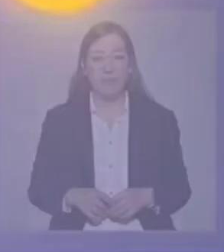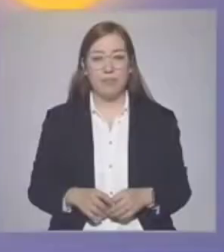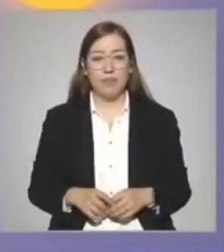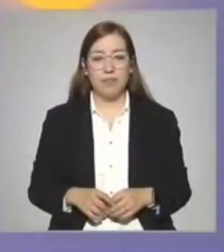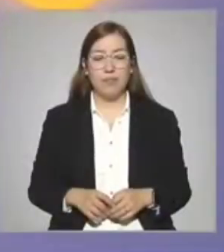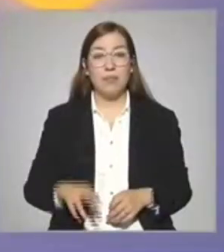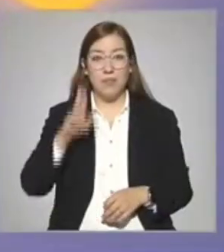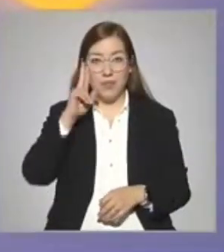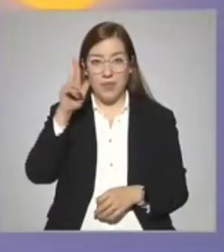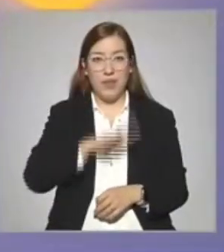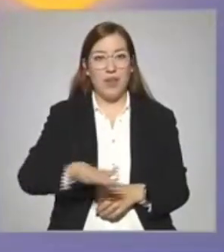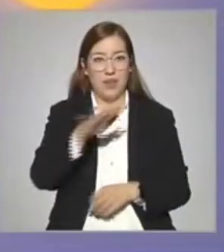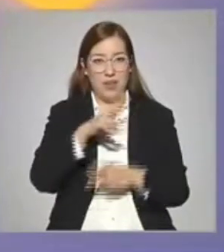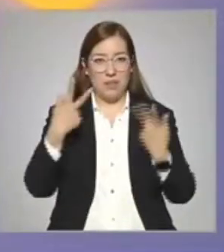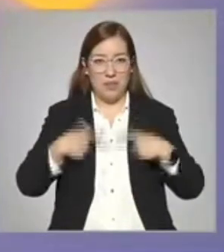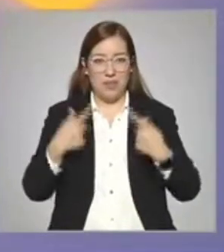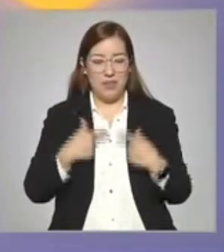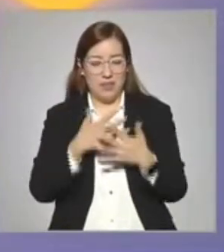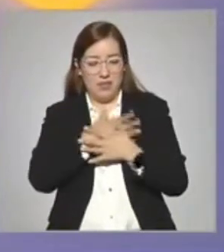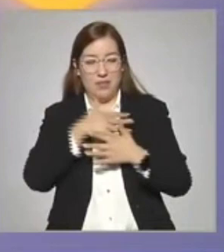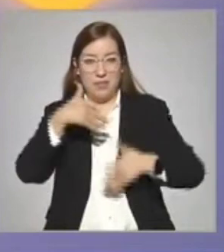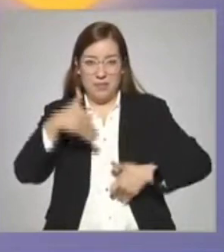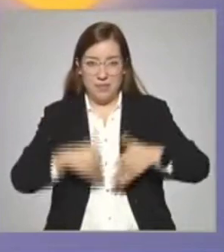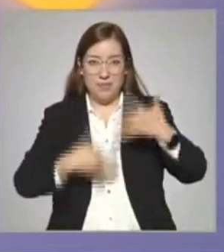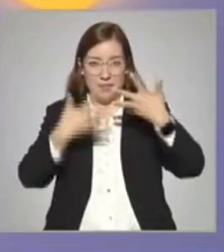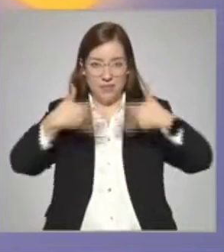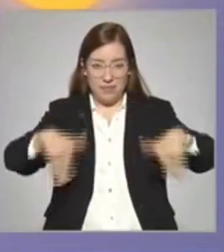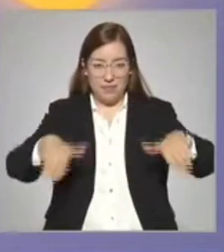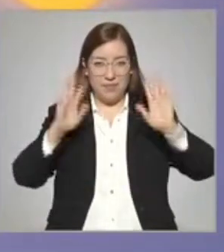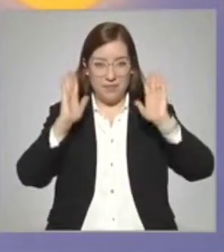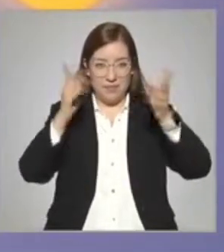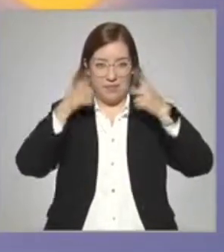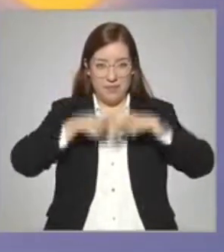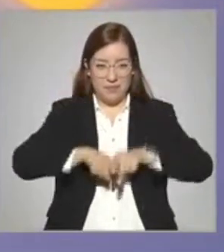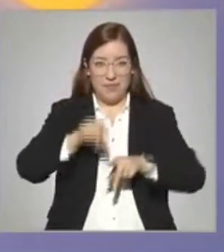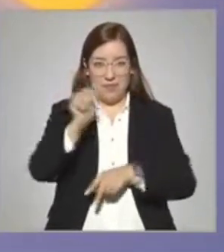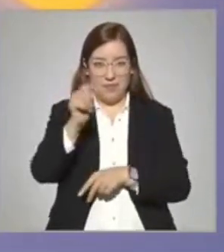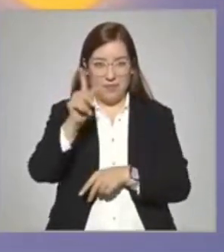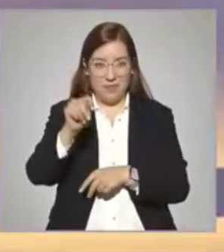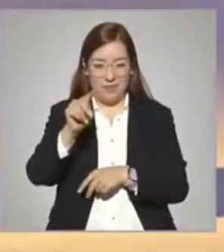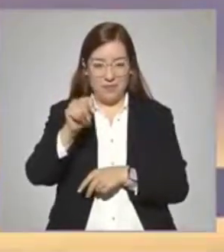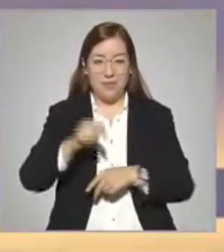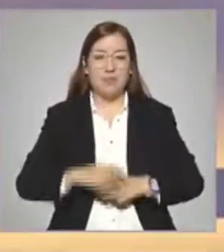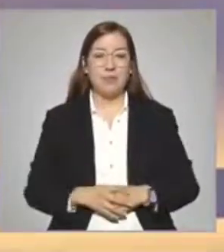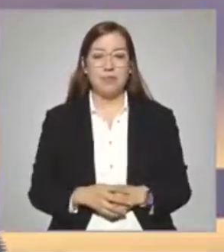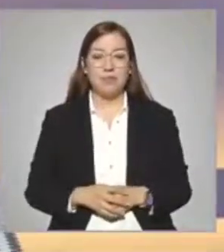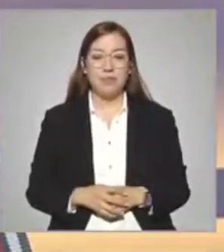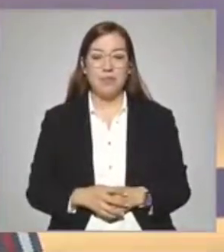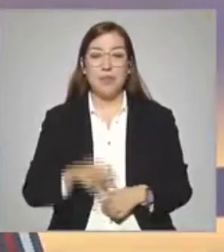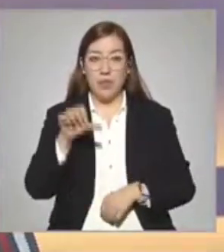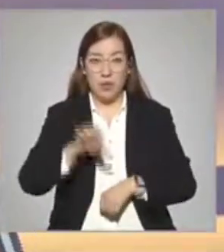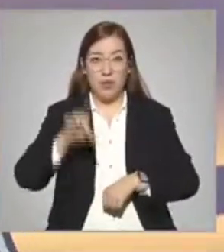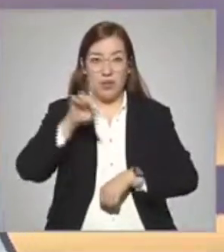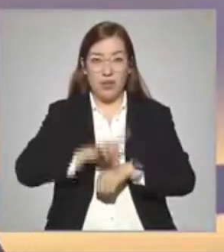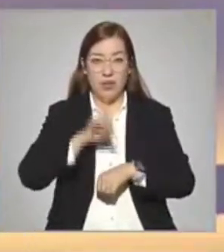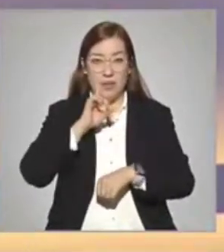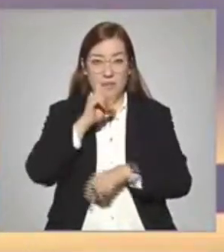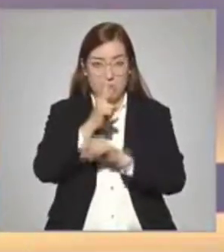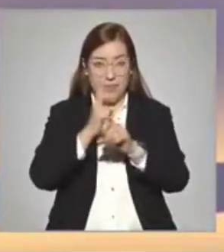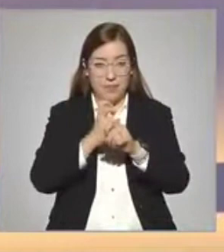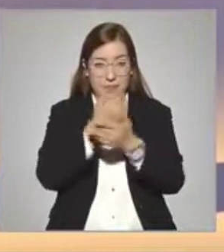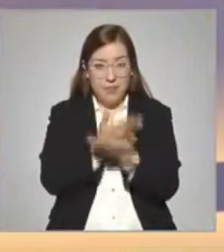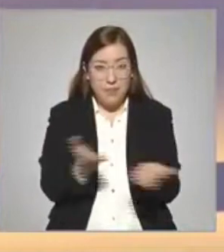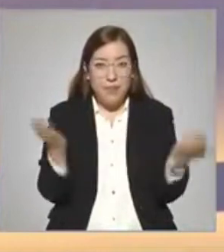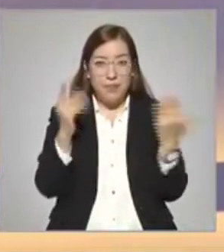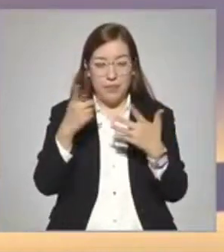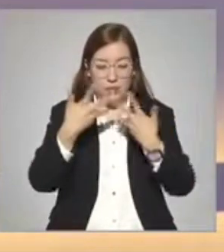¿Qué tal, gente amante de las tablas y los telones? Es tiempo de teatro por el 11. El día de hoy, la invitación es para una